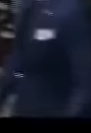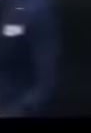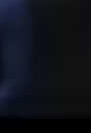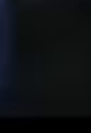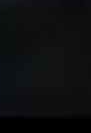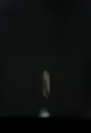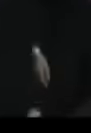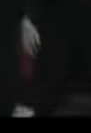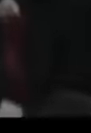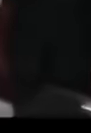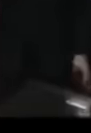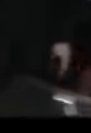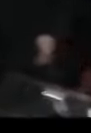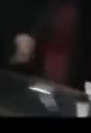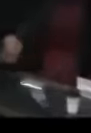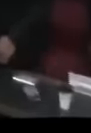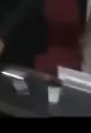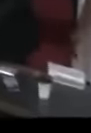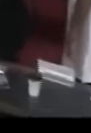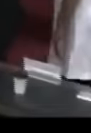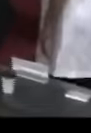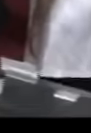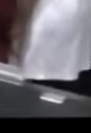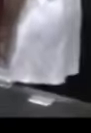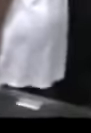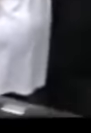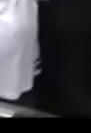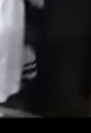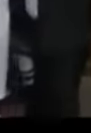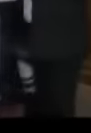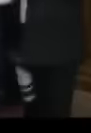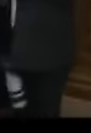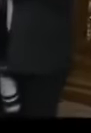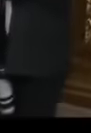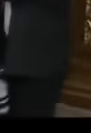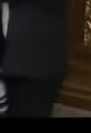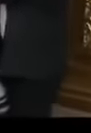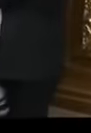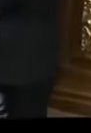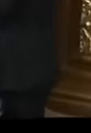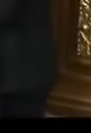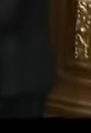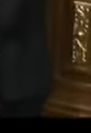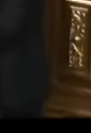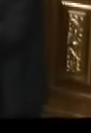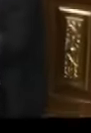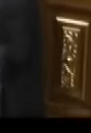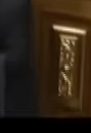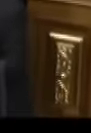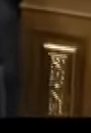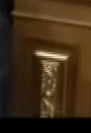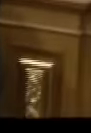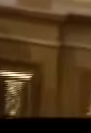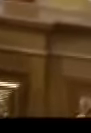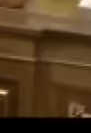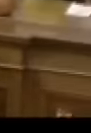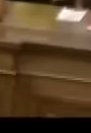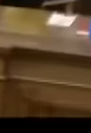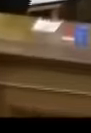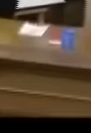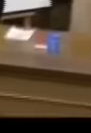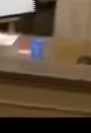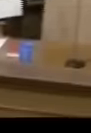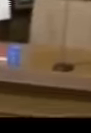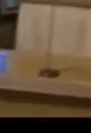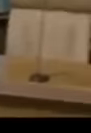artículo 70 del Reglamento Interior y de Debates de la Asamblea Nacional. Y como tercer y último punto, el proyecto